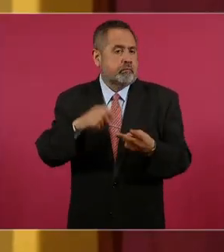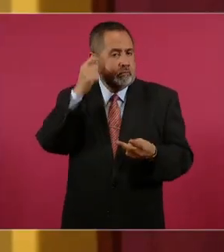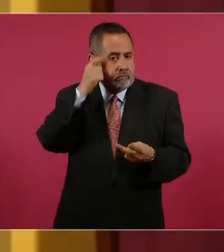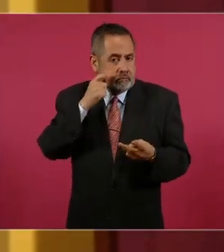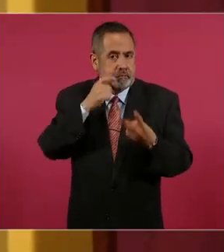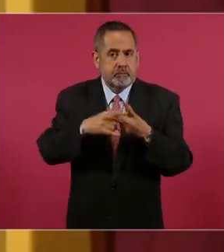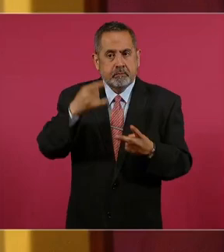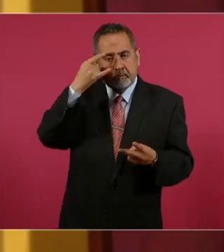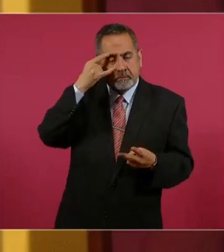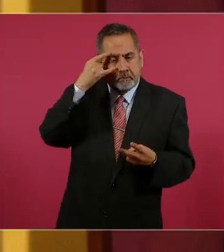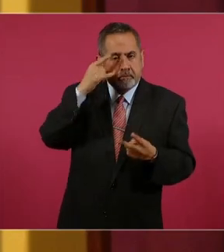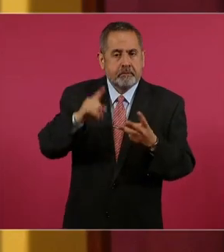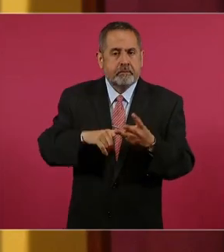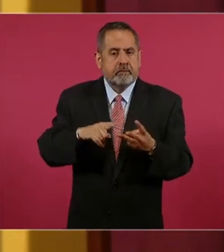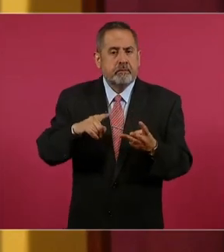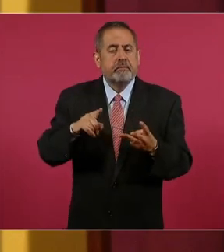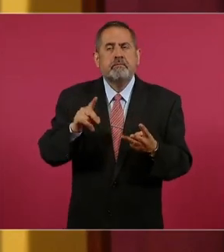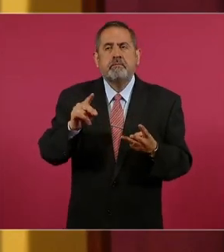Campeche,